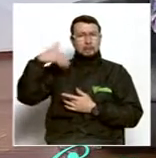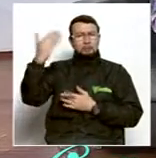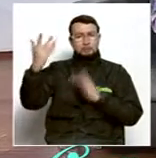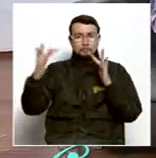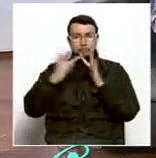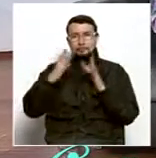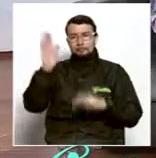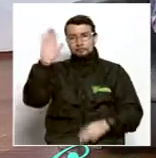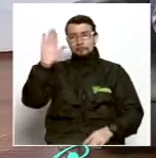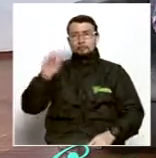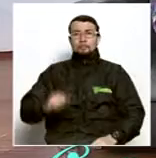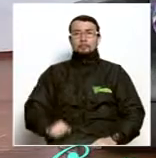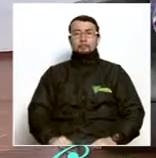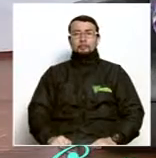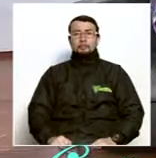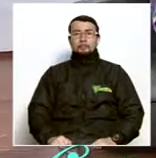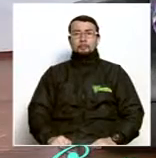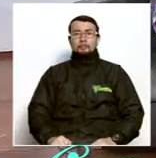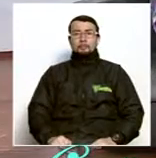Conexión Vital.